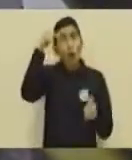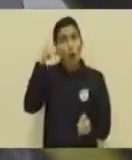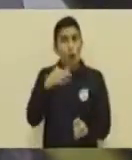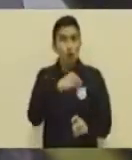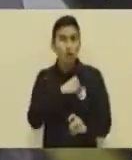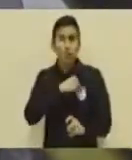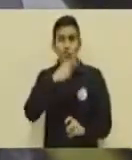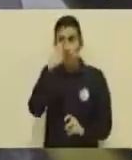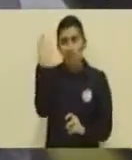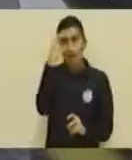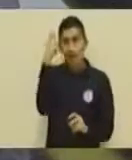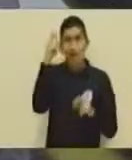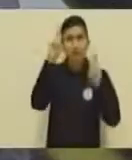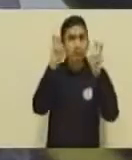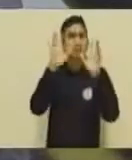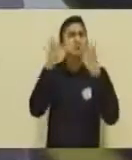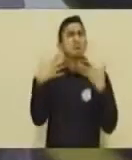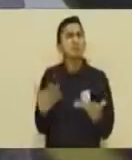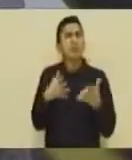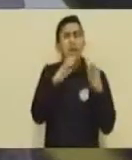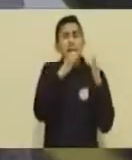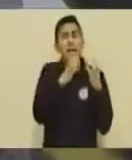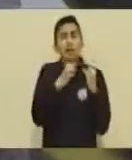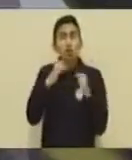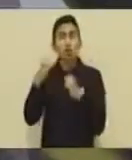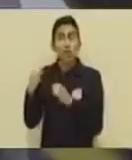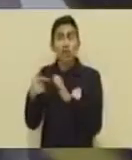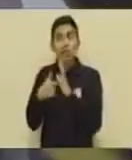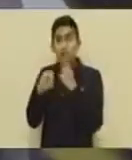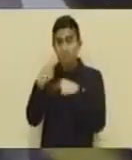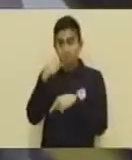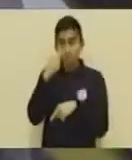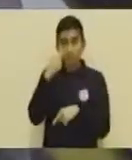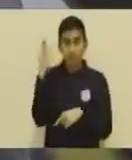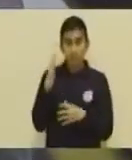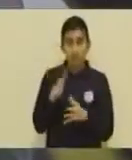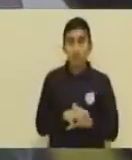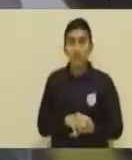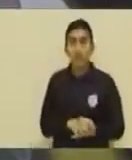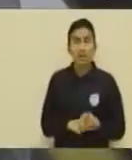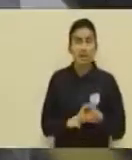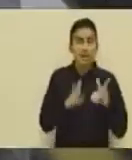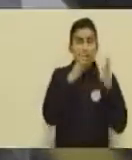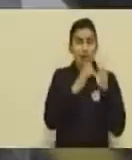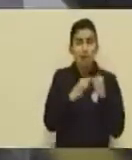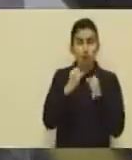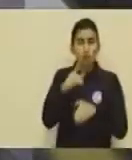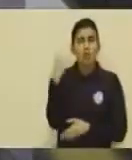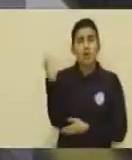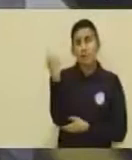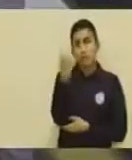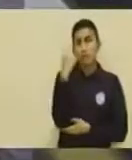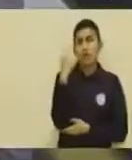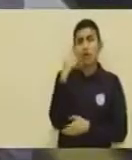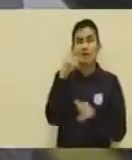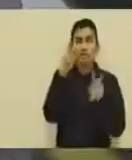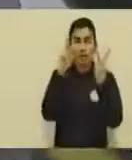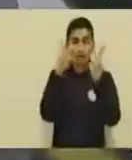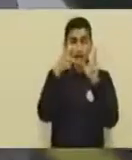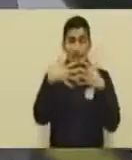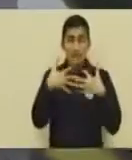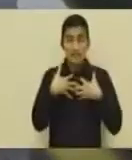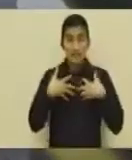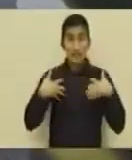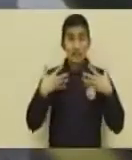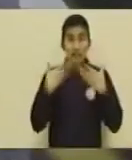de hoy vamos a trabajar lo que es la estructura de Lewis. Oh, perfecto, una estructura bastante importante de la ciencia